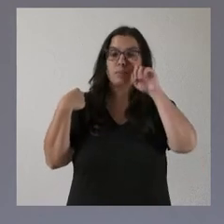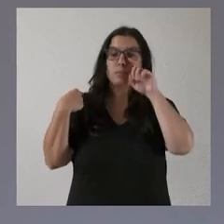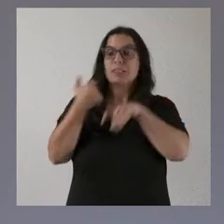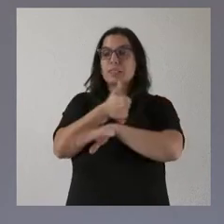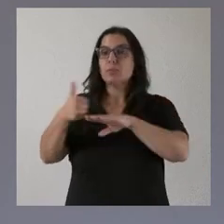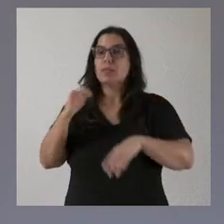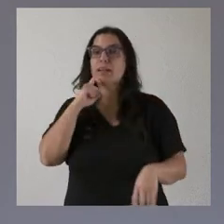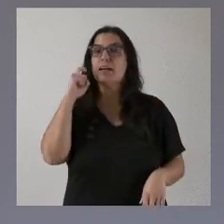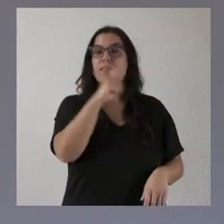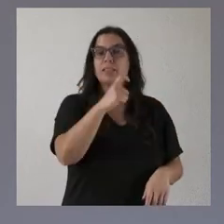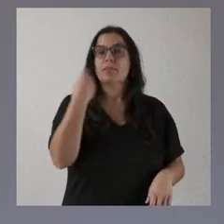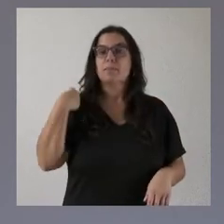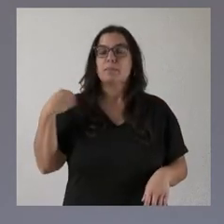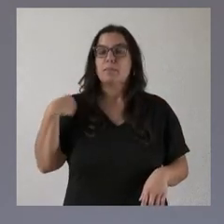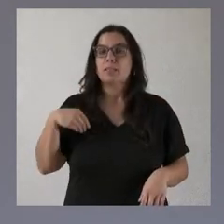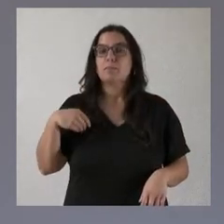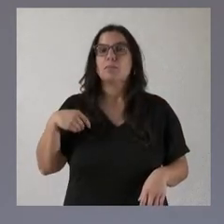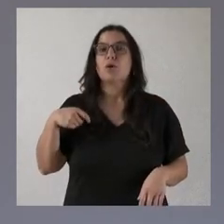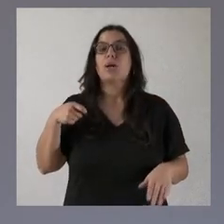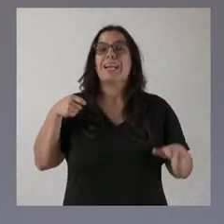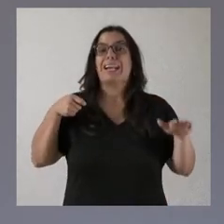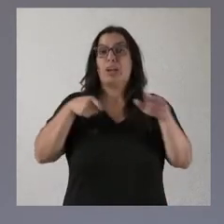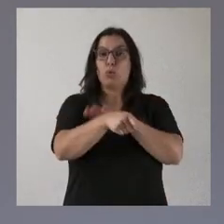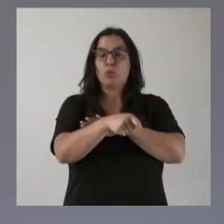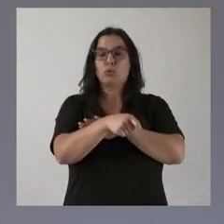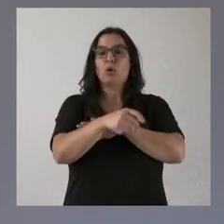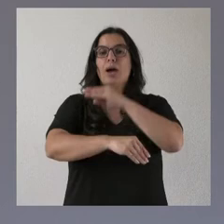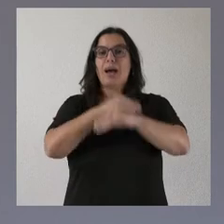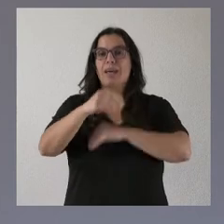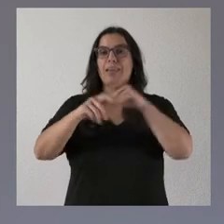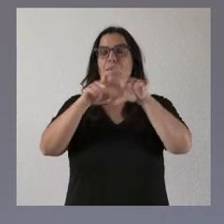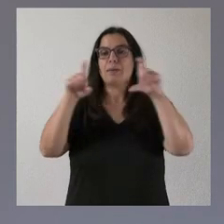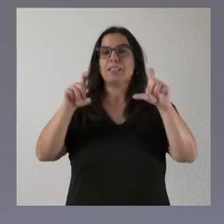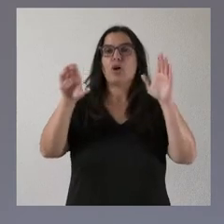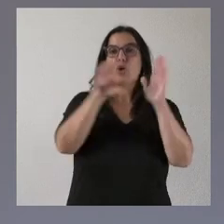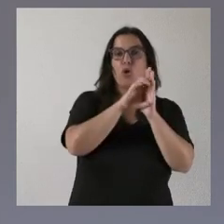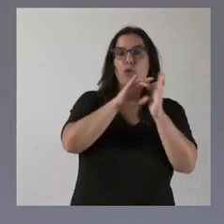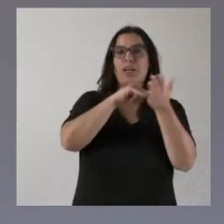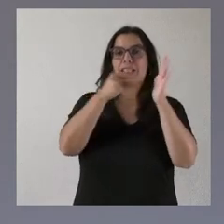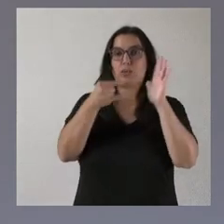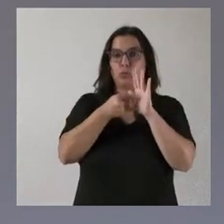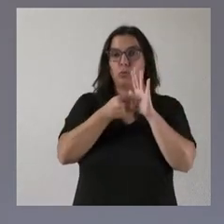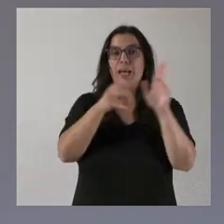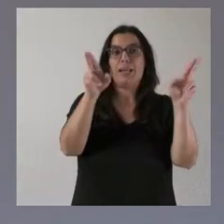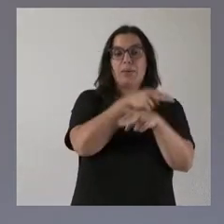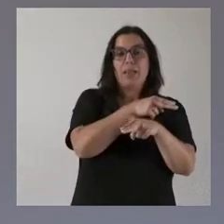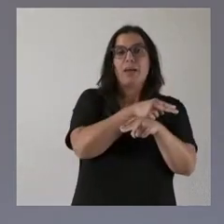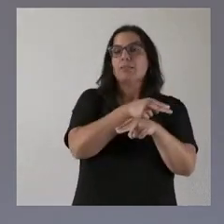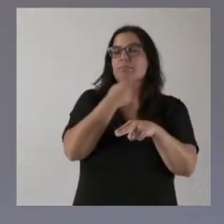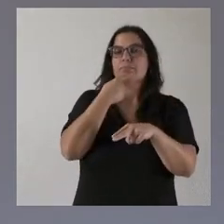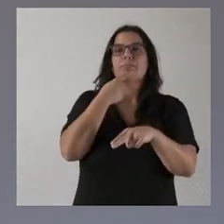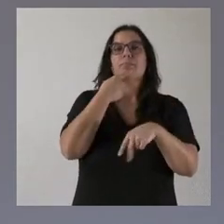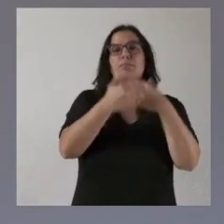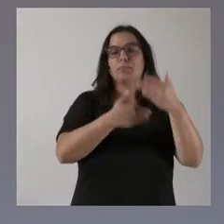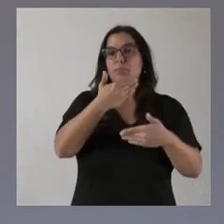notifica la interposición del recurso por la empresa código arquitectura la que había sido eliminada y suspende el procedimiento de